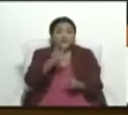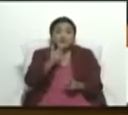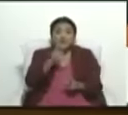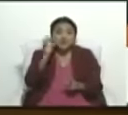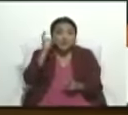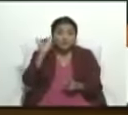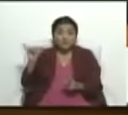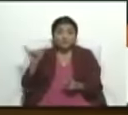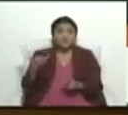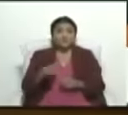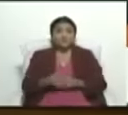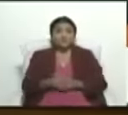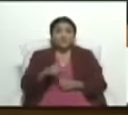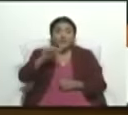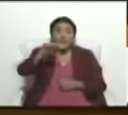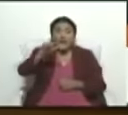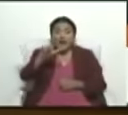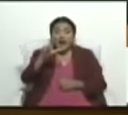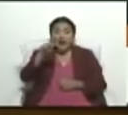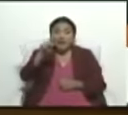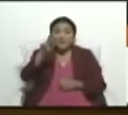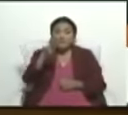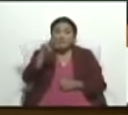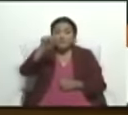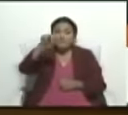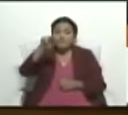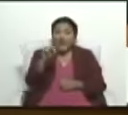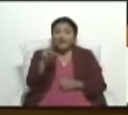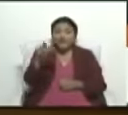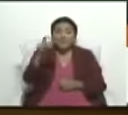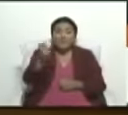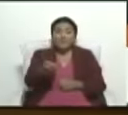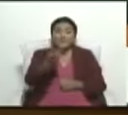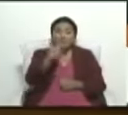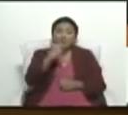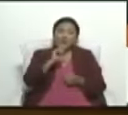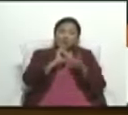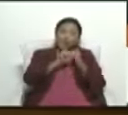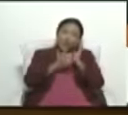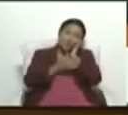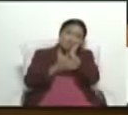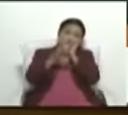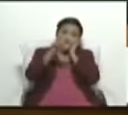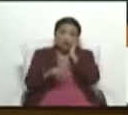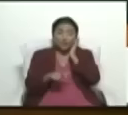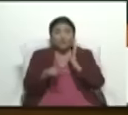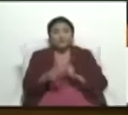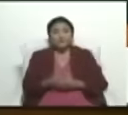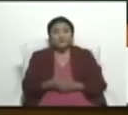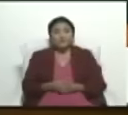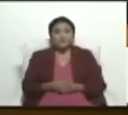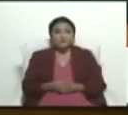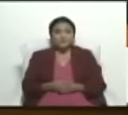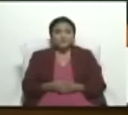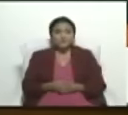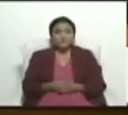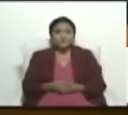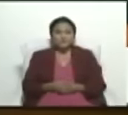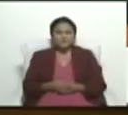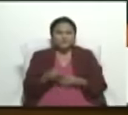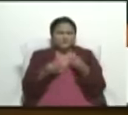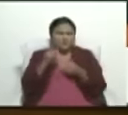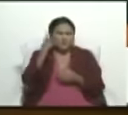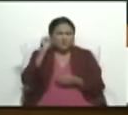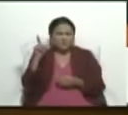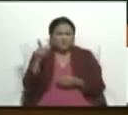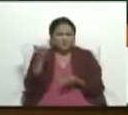El tema del Alprán es decisivo, porque alguna gente diría, ¿cómo una persona género femenino